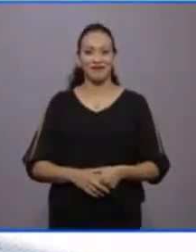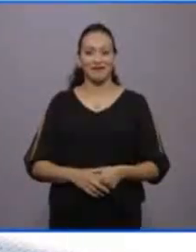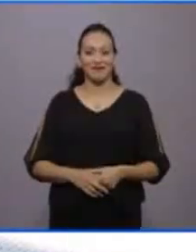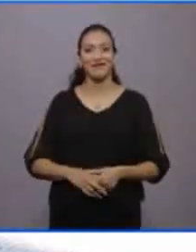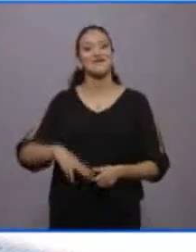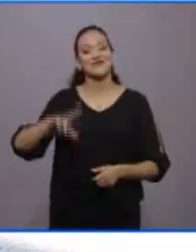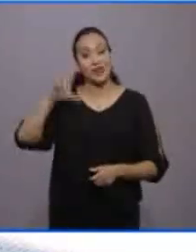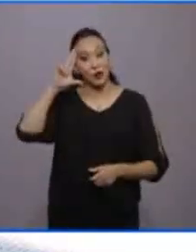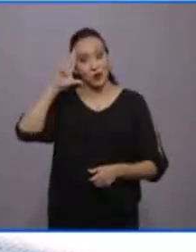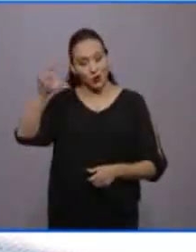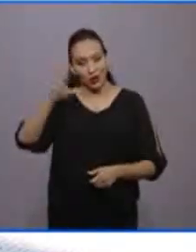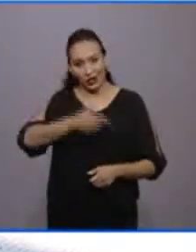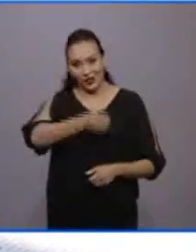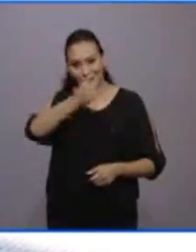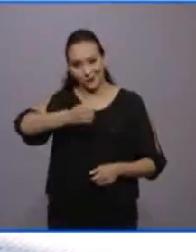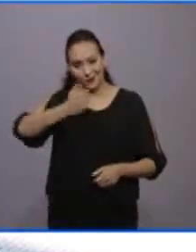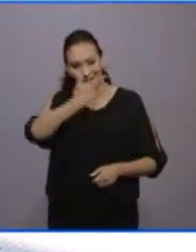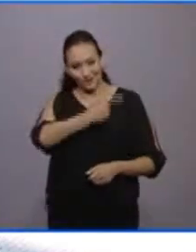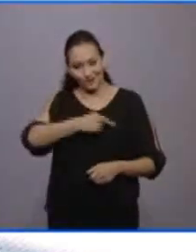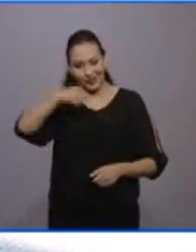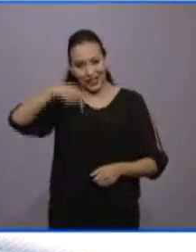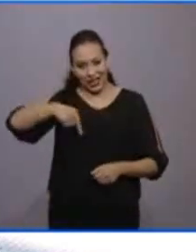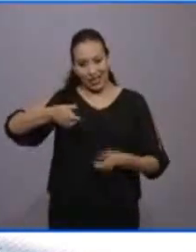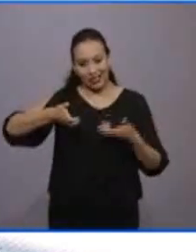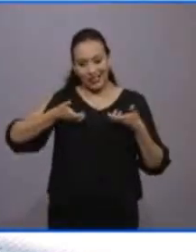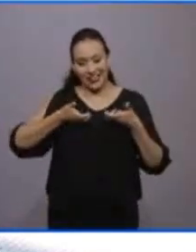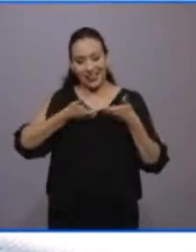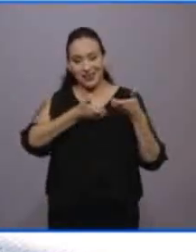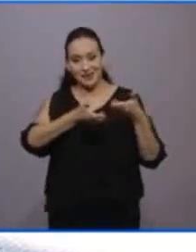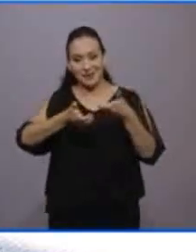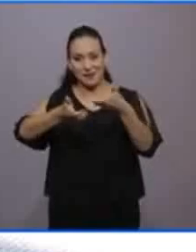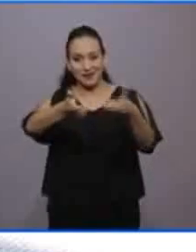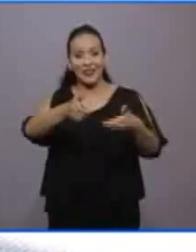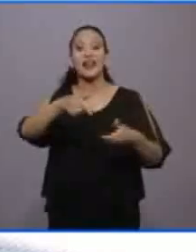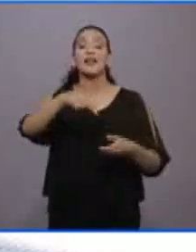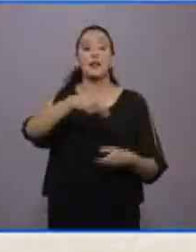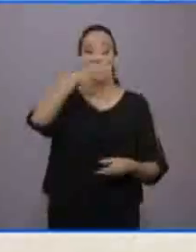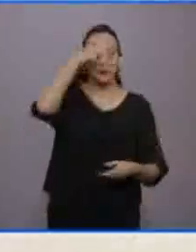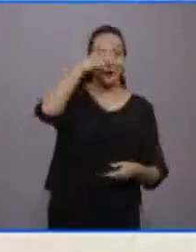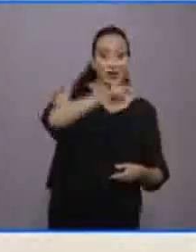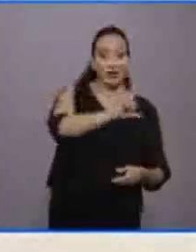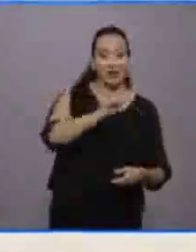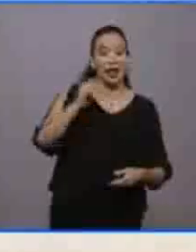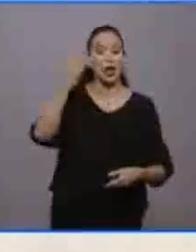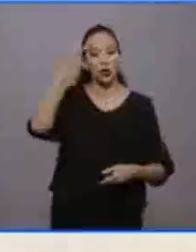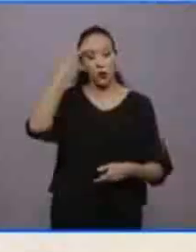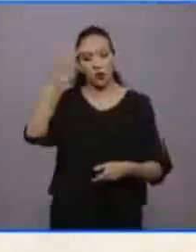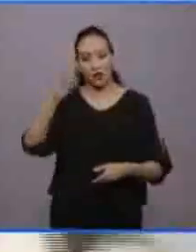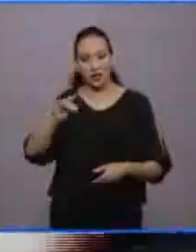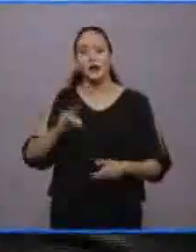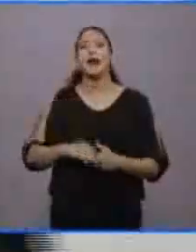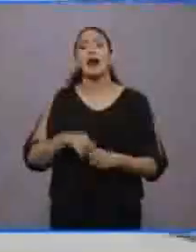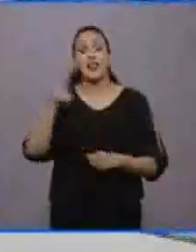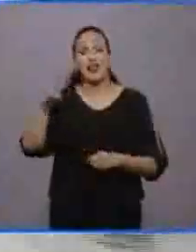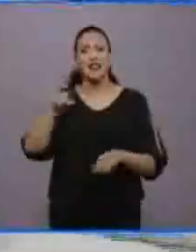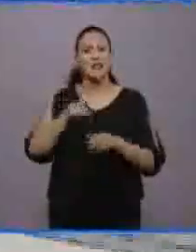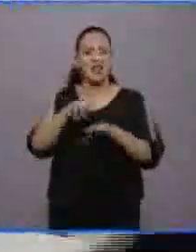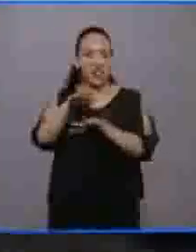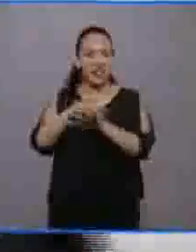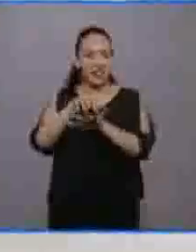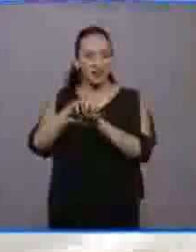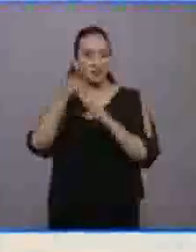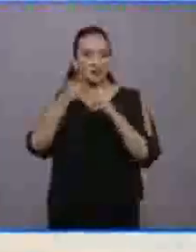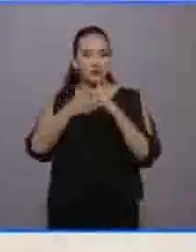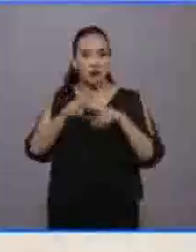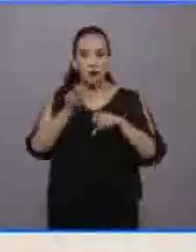Hola, ¿qué tal? Te saludo desde la autopista México-Cuernavaca, aquí en la alcaldía Tlalpan, donde se dio el banderazo del operativo Semana